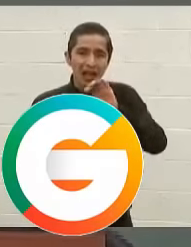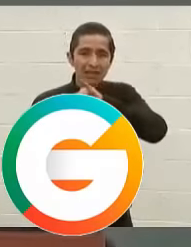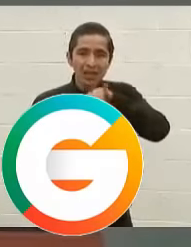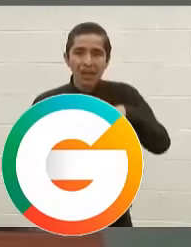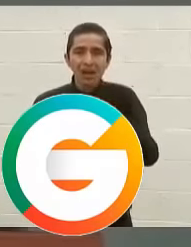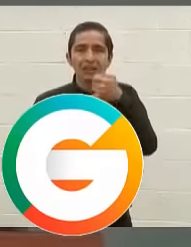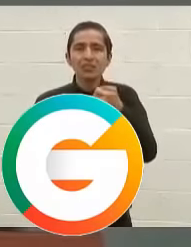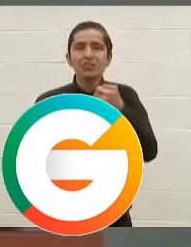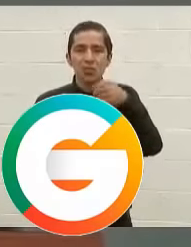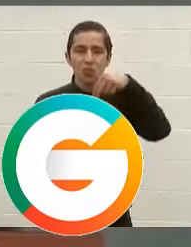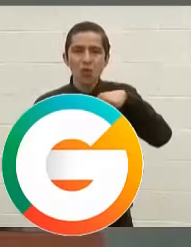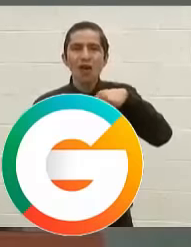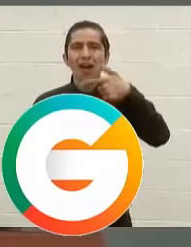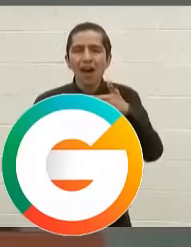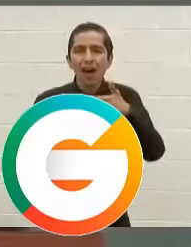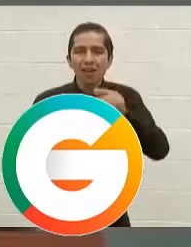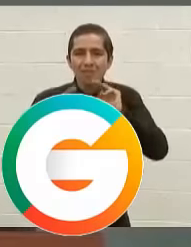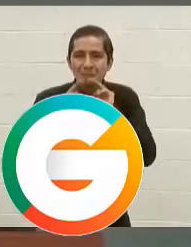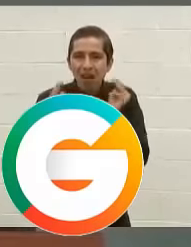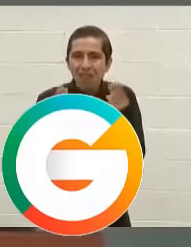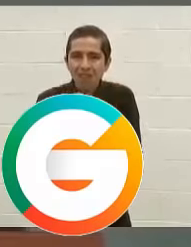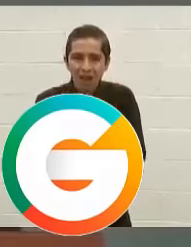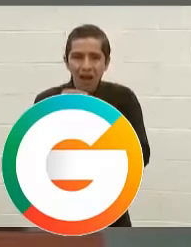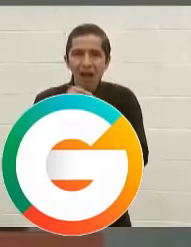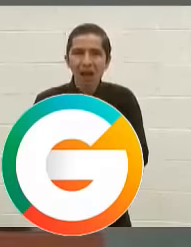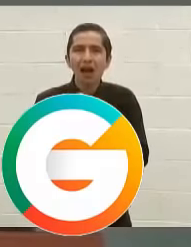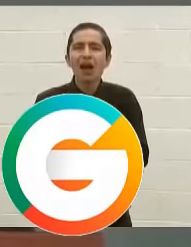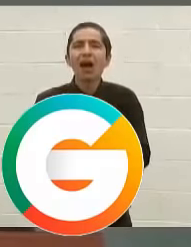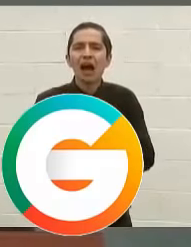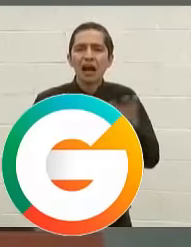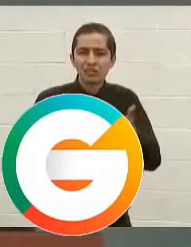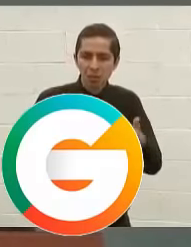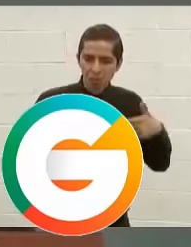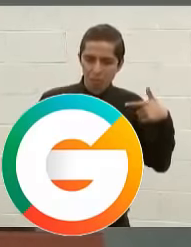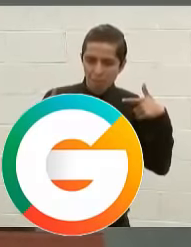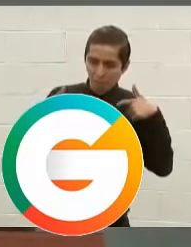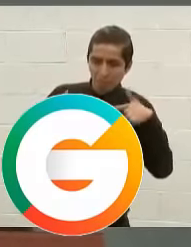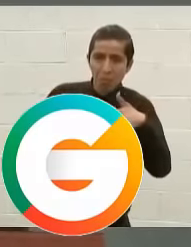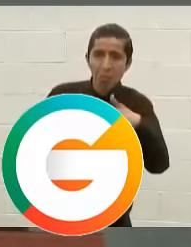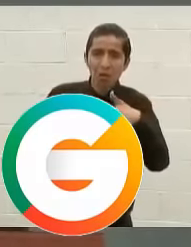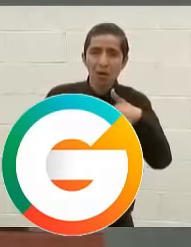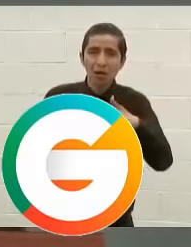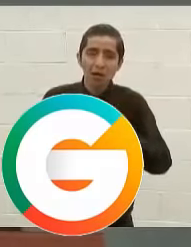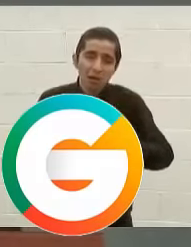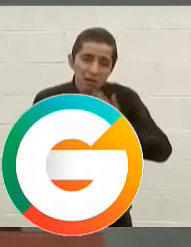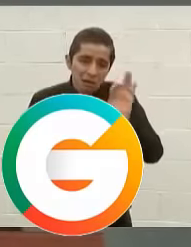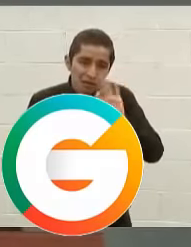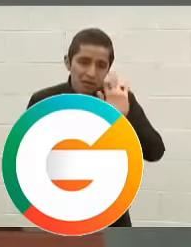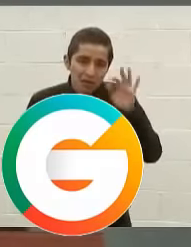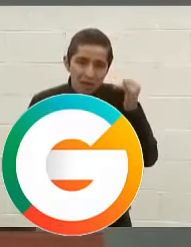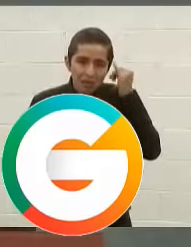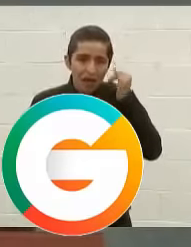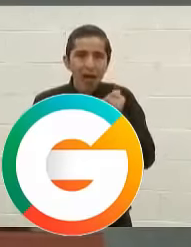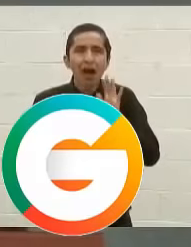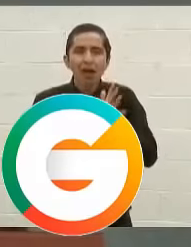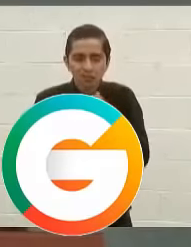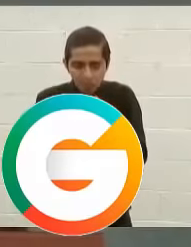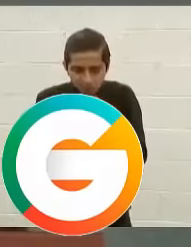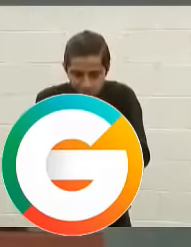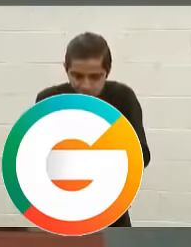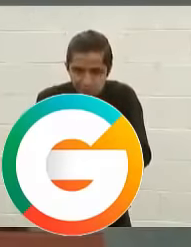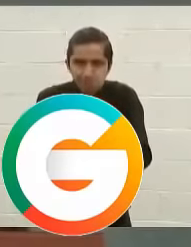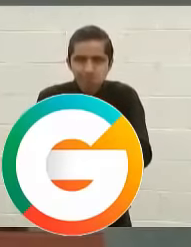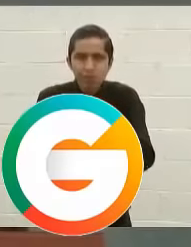como los autores de este atentado. Esta es una de las hipótesis que está investigando en